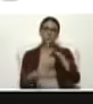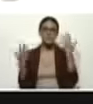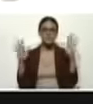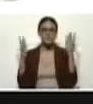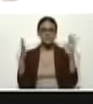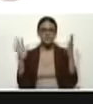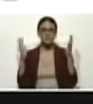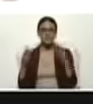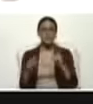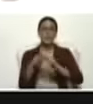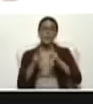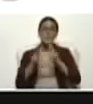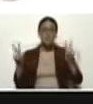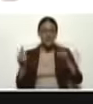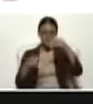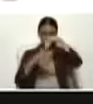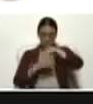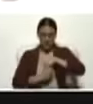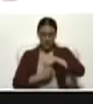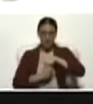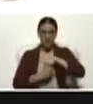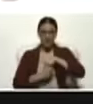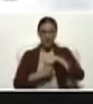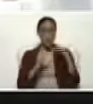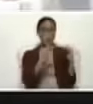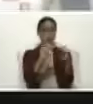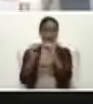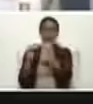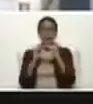Paz interna, estabilidad interna.